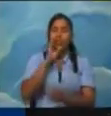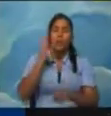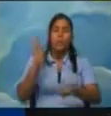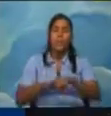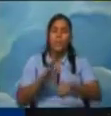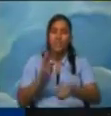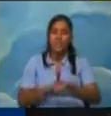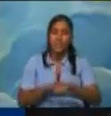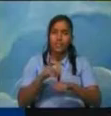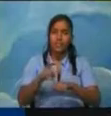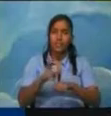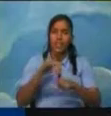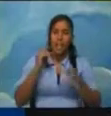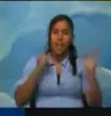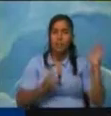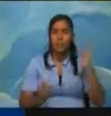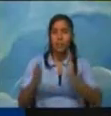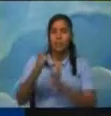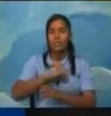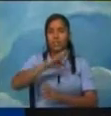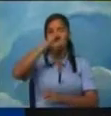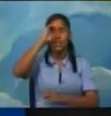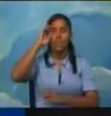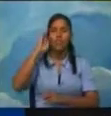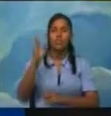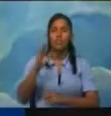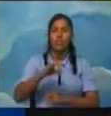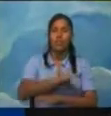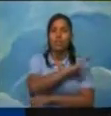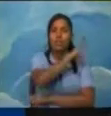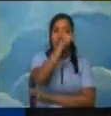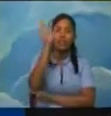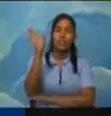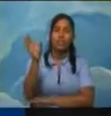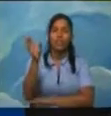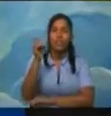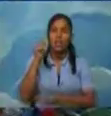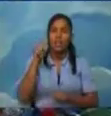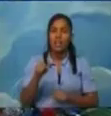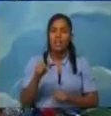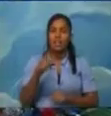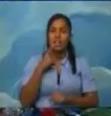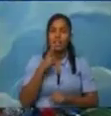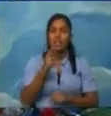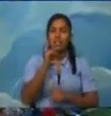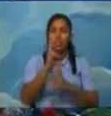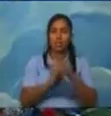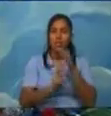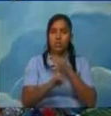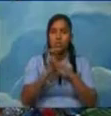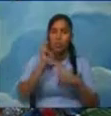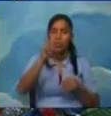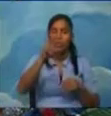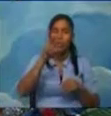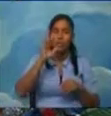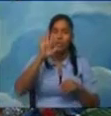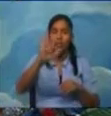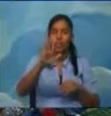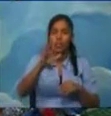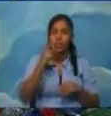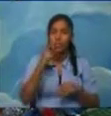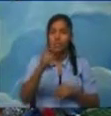colocó en la presencia del Señor en lugares celestiales. Aquí dice el versículo 25, esta